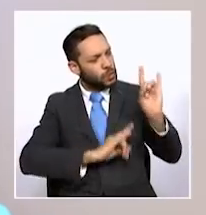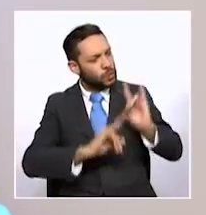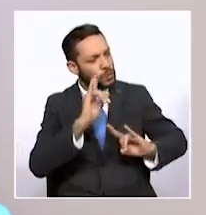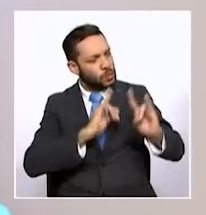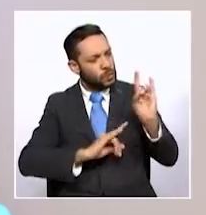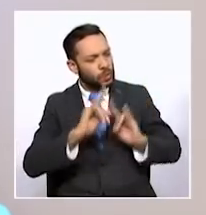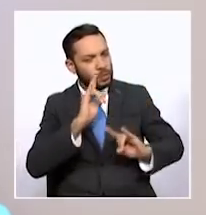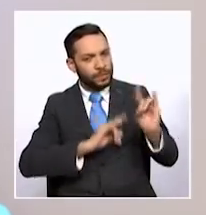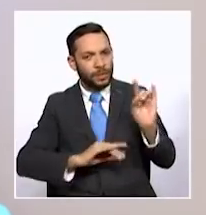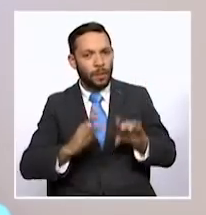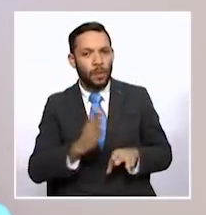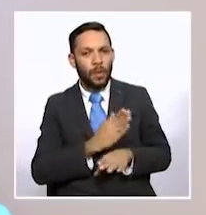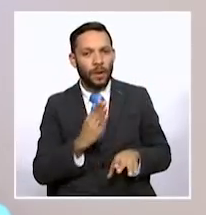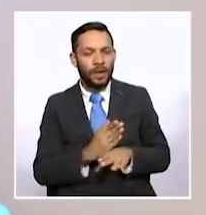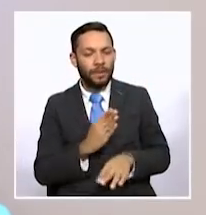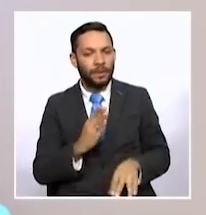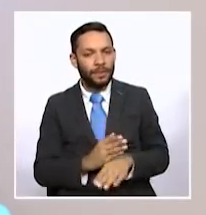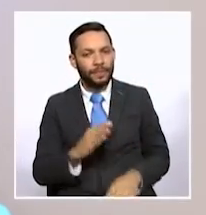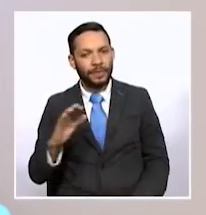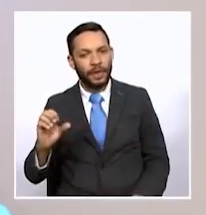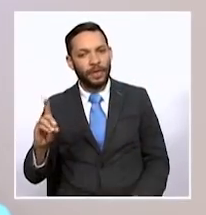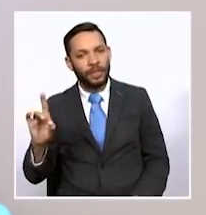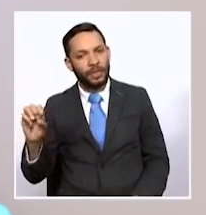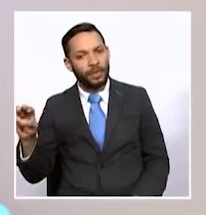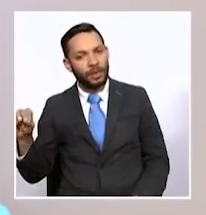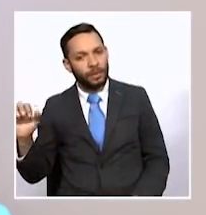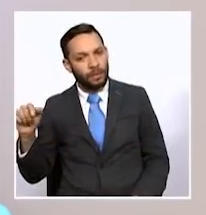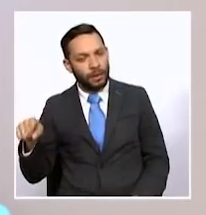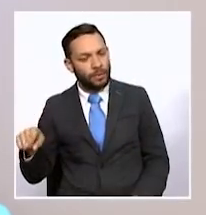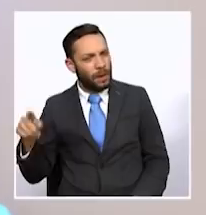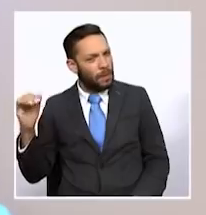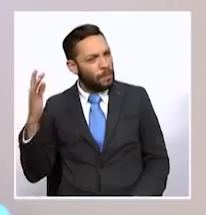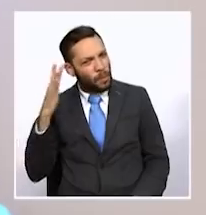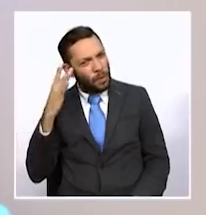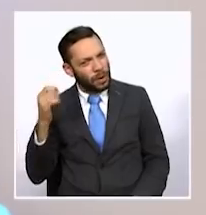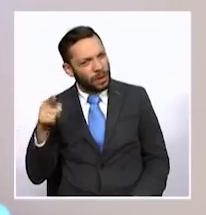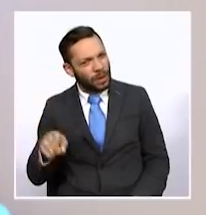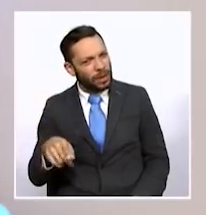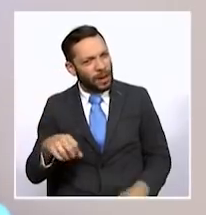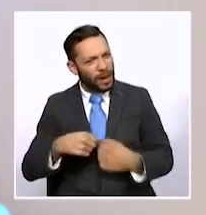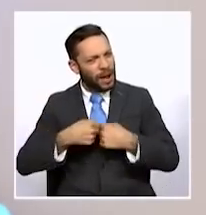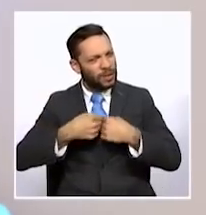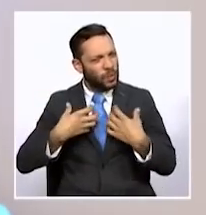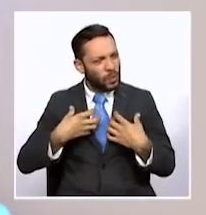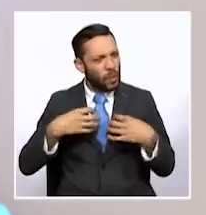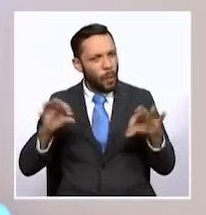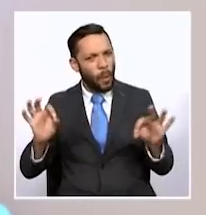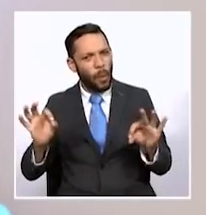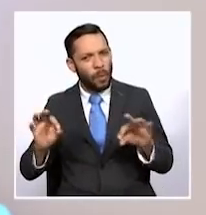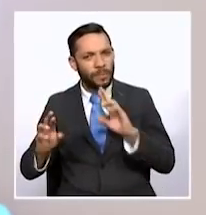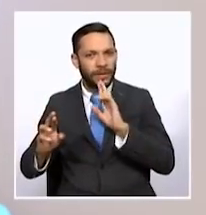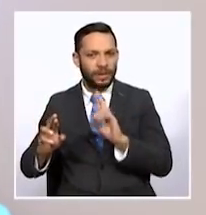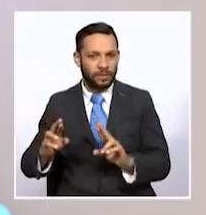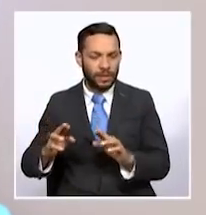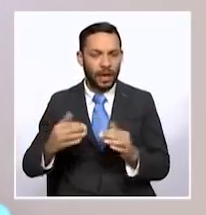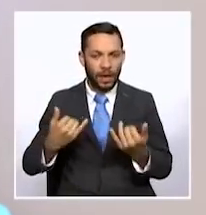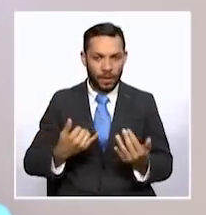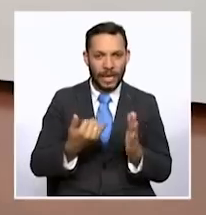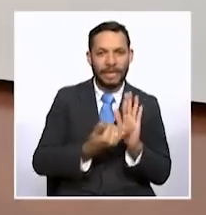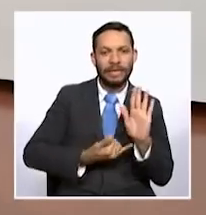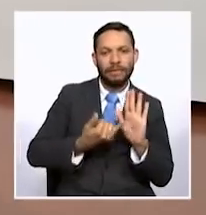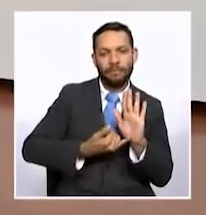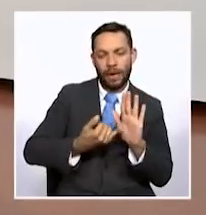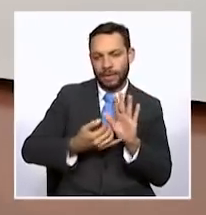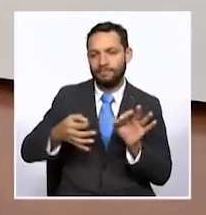de edema. ¿Será que puede ser solo por la artrosis? Mientras él responde, va a buscar una imagen. Bueno, la